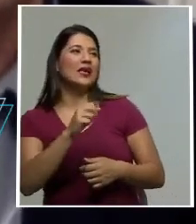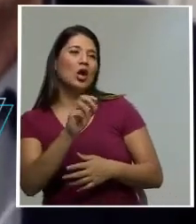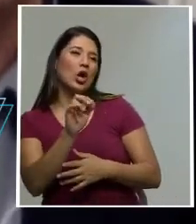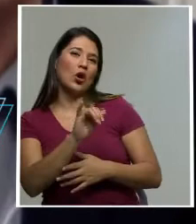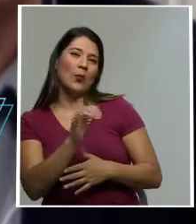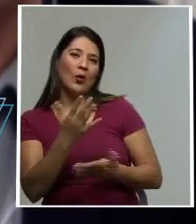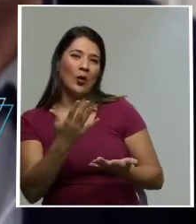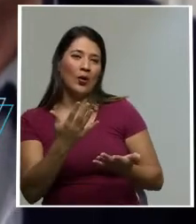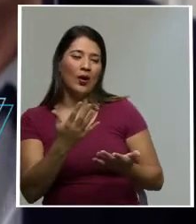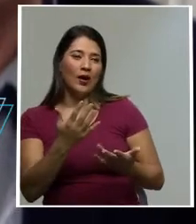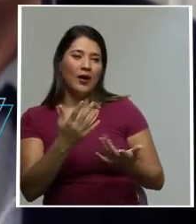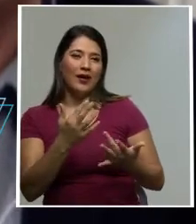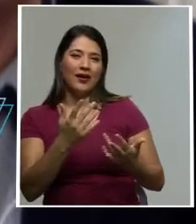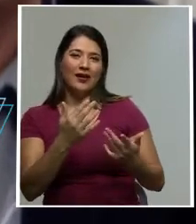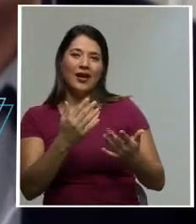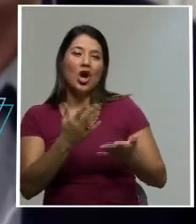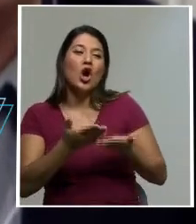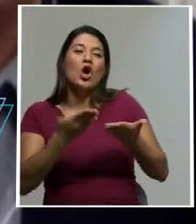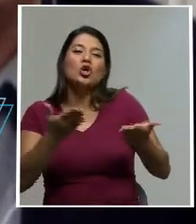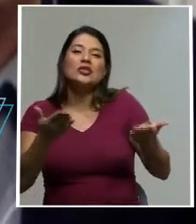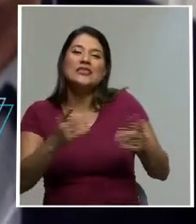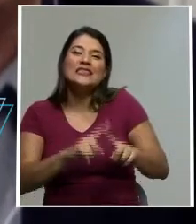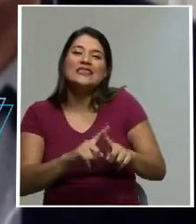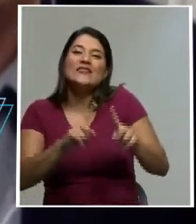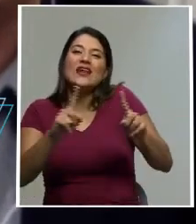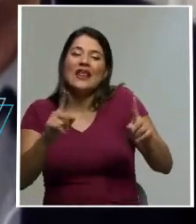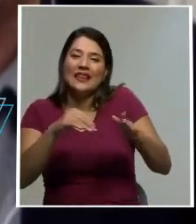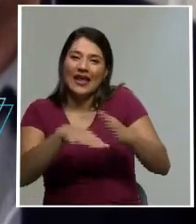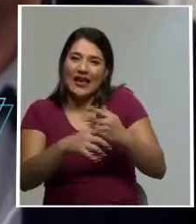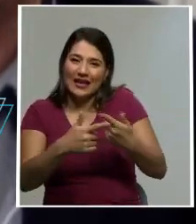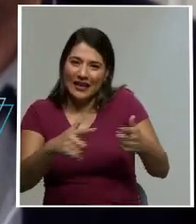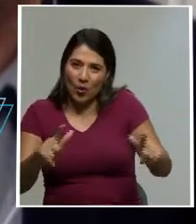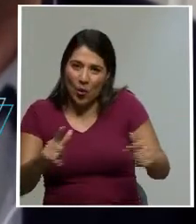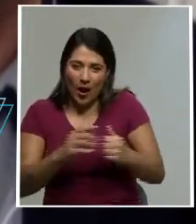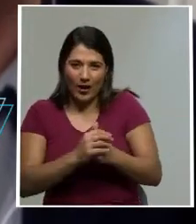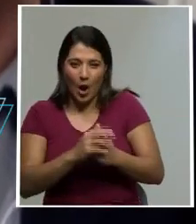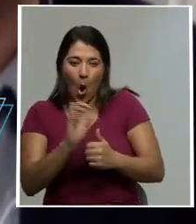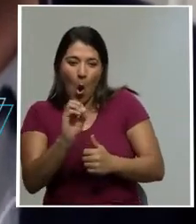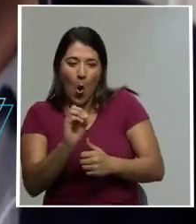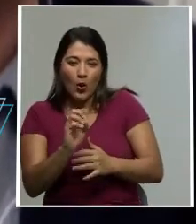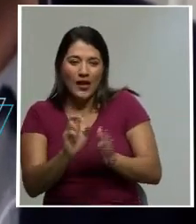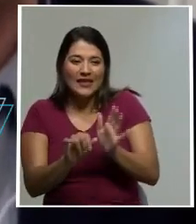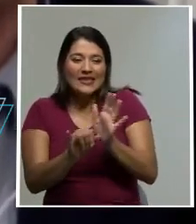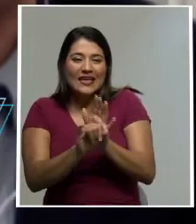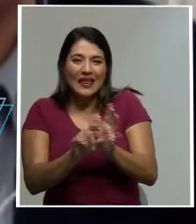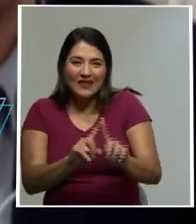¿verdad? Sí, La sí, sí. mixtura, esa cosa también